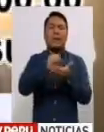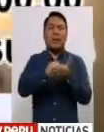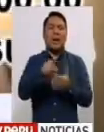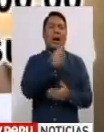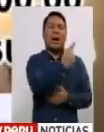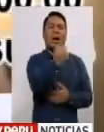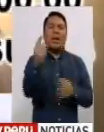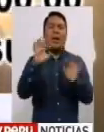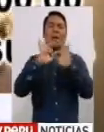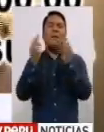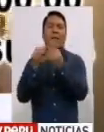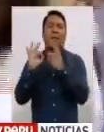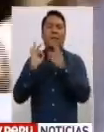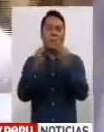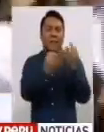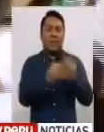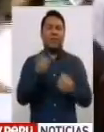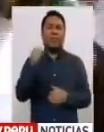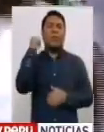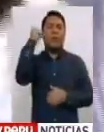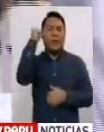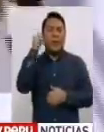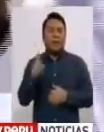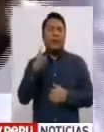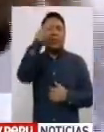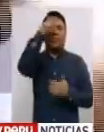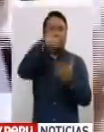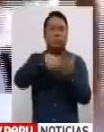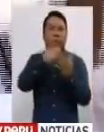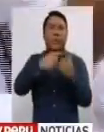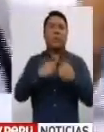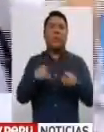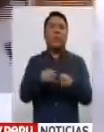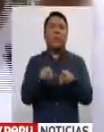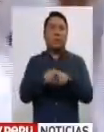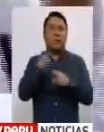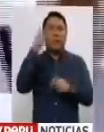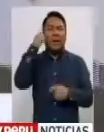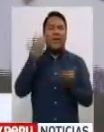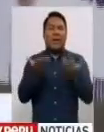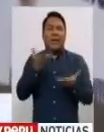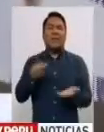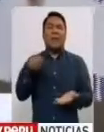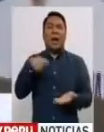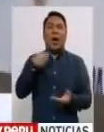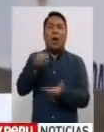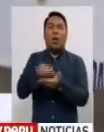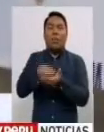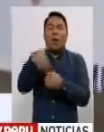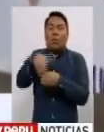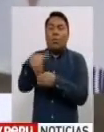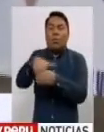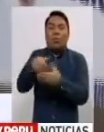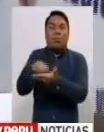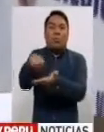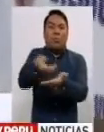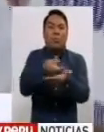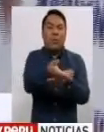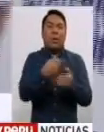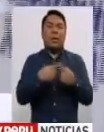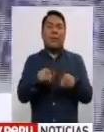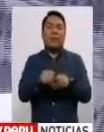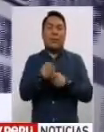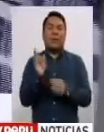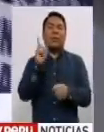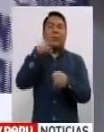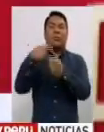como derecho por el cano minero. En ese entonces se le cuestionó por presunta compra de votos. Al ganar las elecciones y obtener el cargo